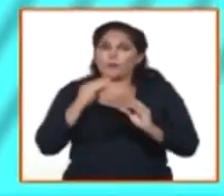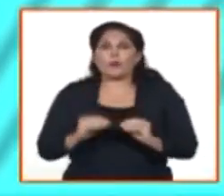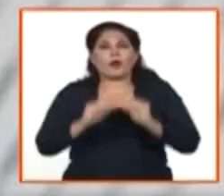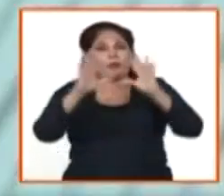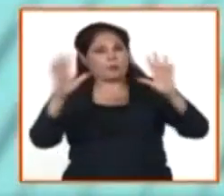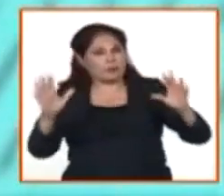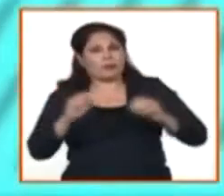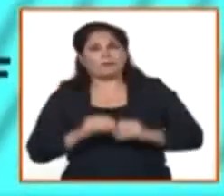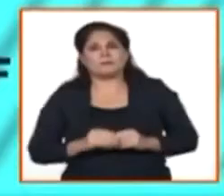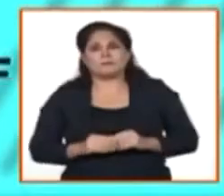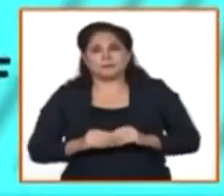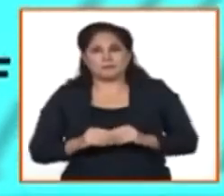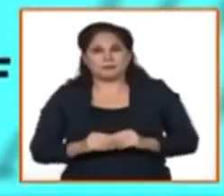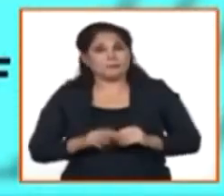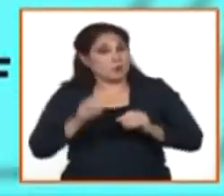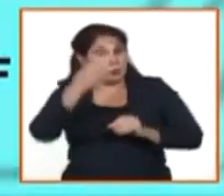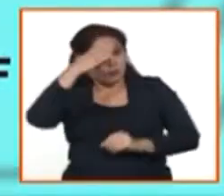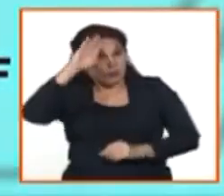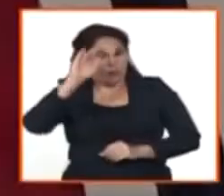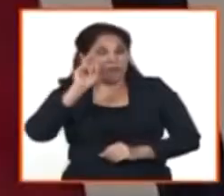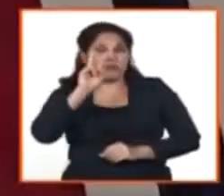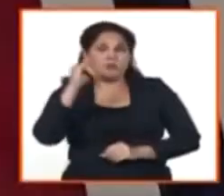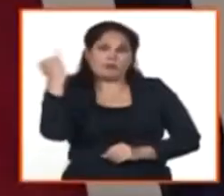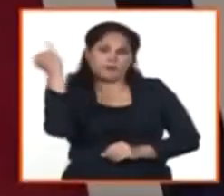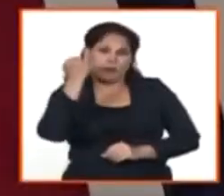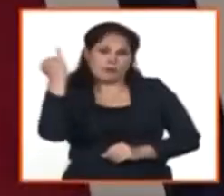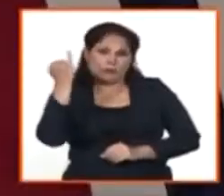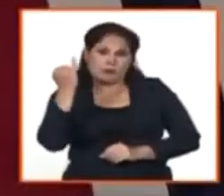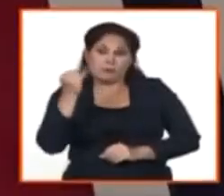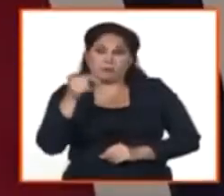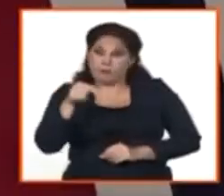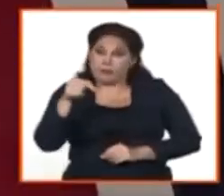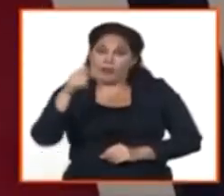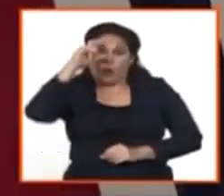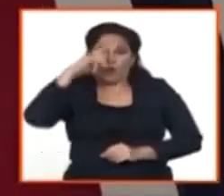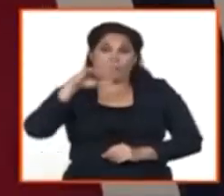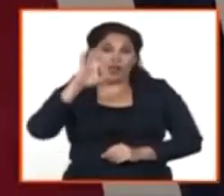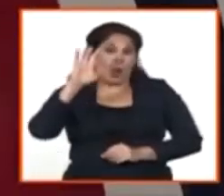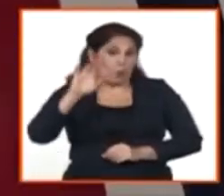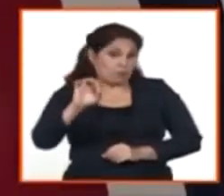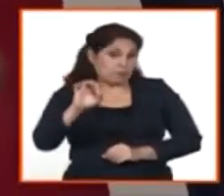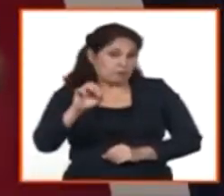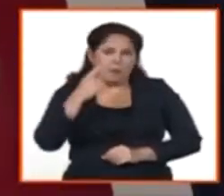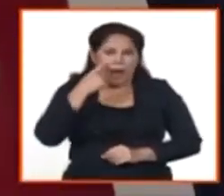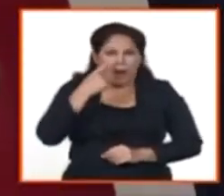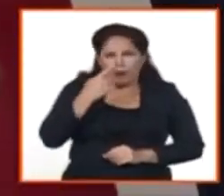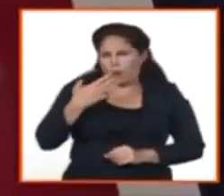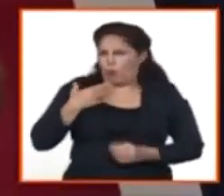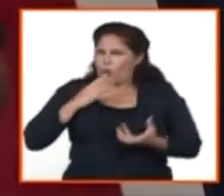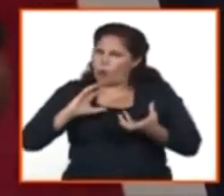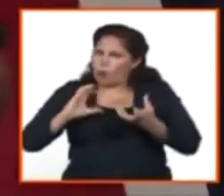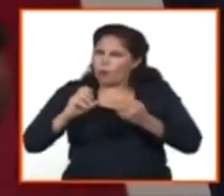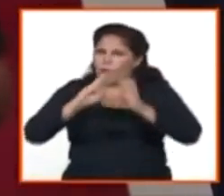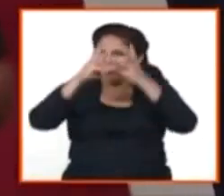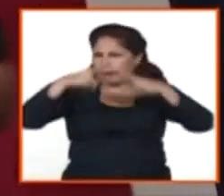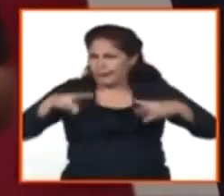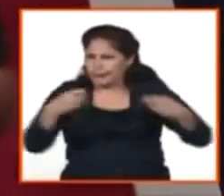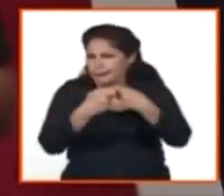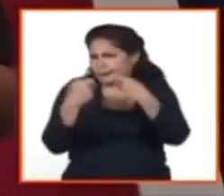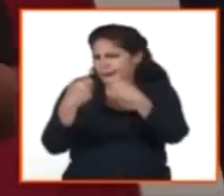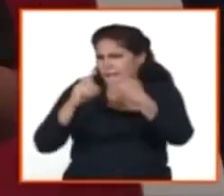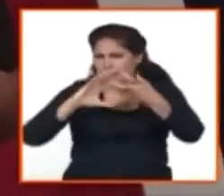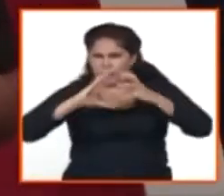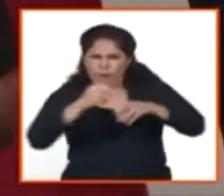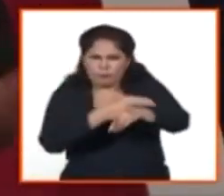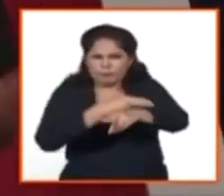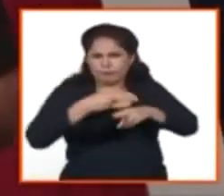Buenos Días y por Cubavisión Internacional. Esto es Con Filo, un espacio para mostrar con todos sus matices las noticias, los hechos,